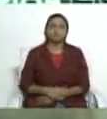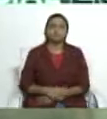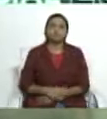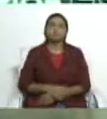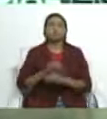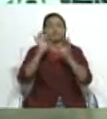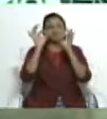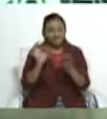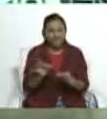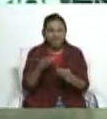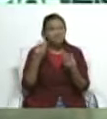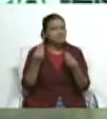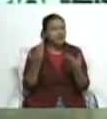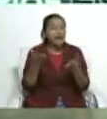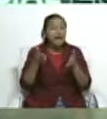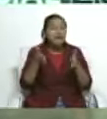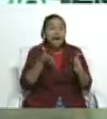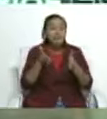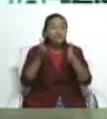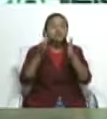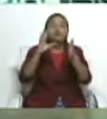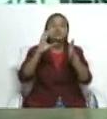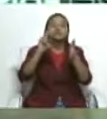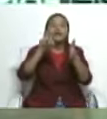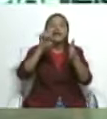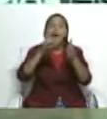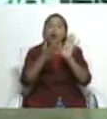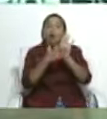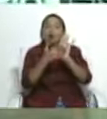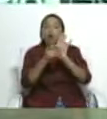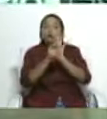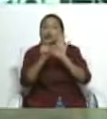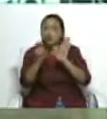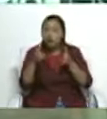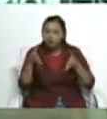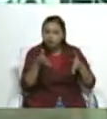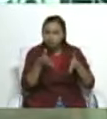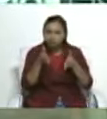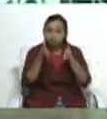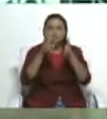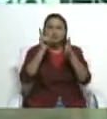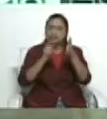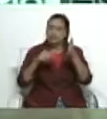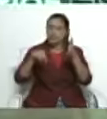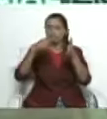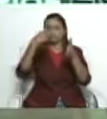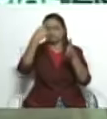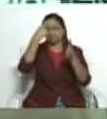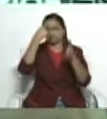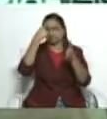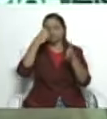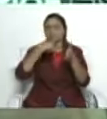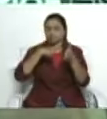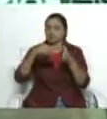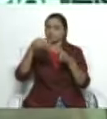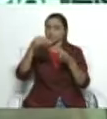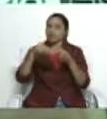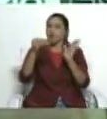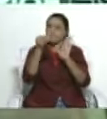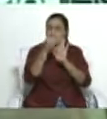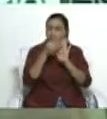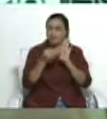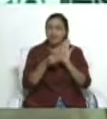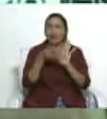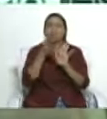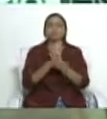electoral, constitucional, siempre lo vamos a transitar desde nuestra organización política, como lo hizo el doctor